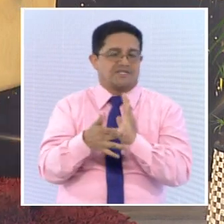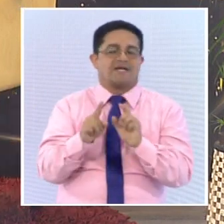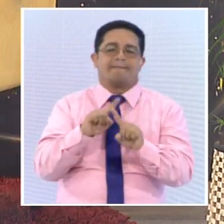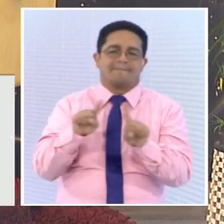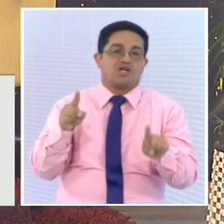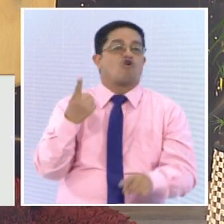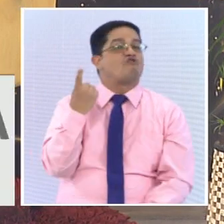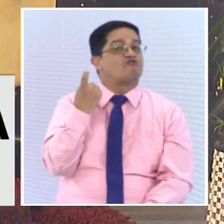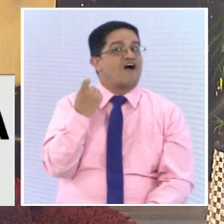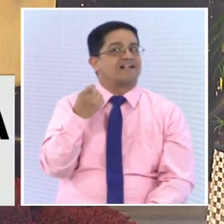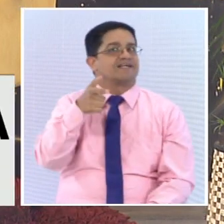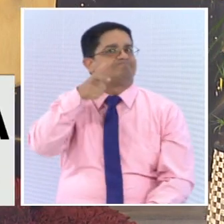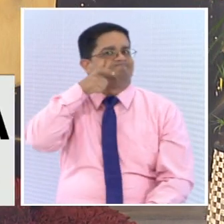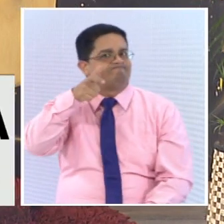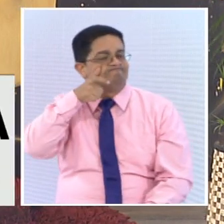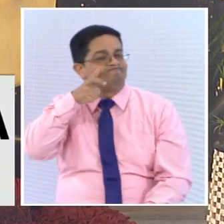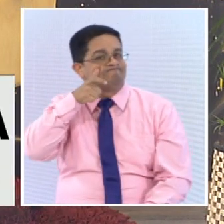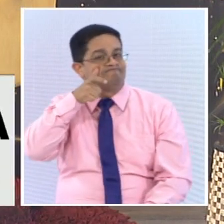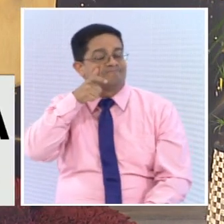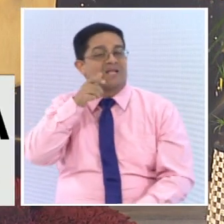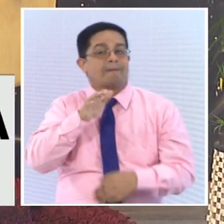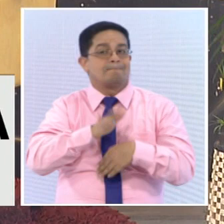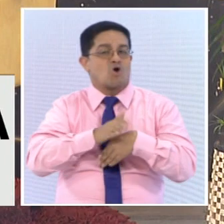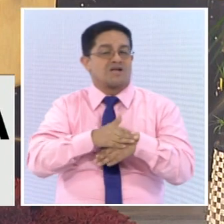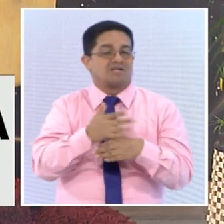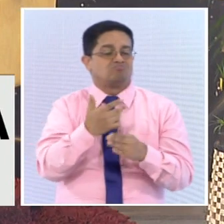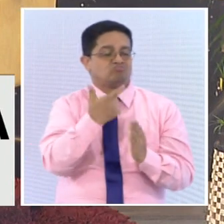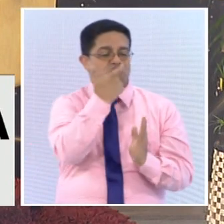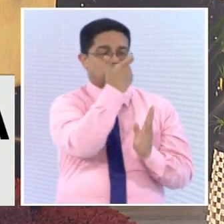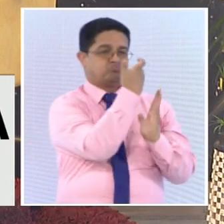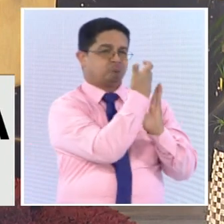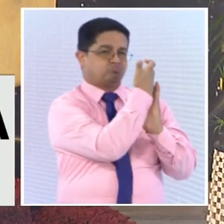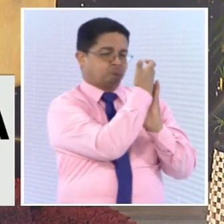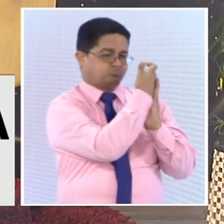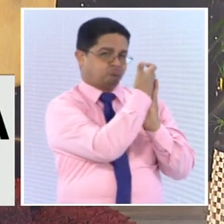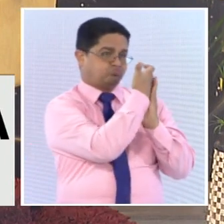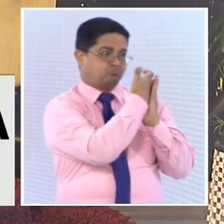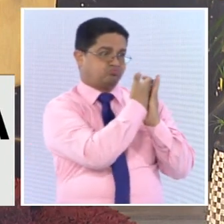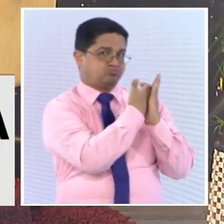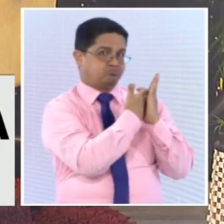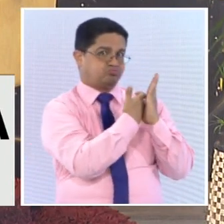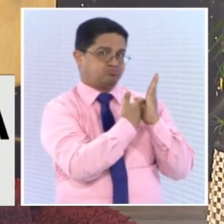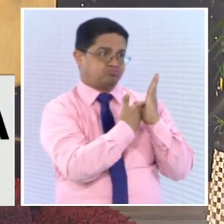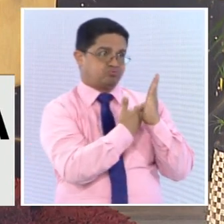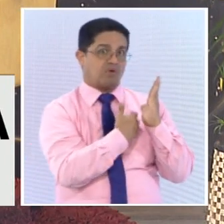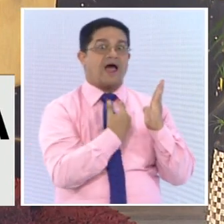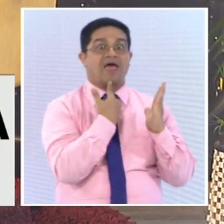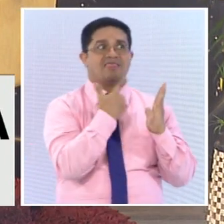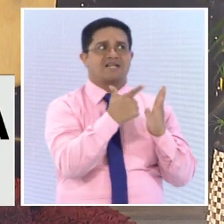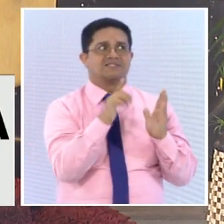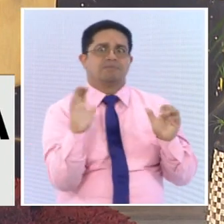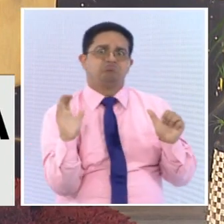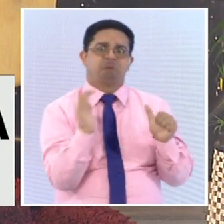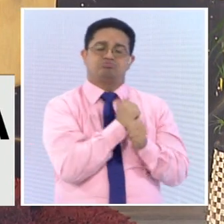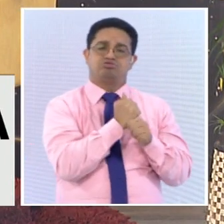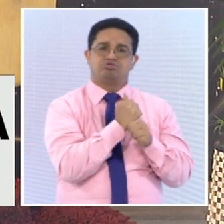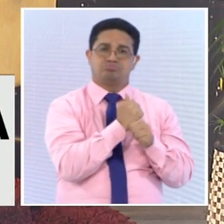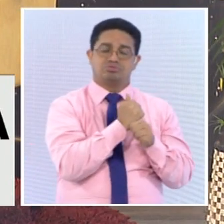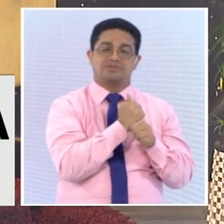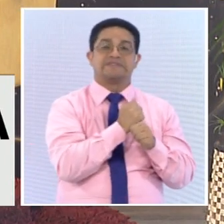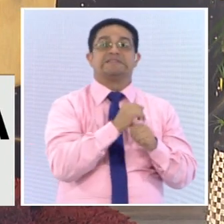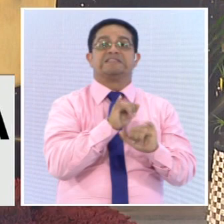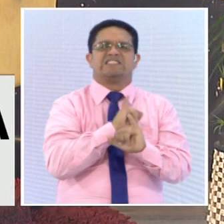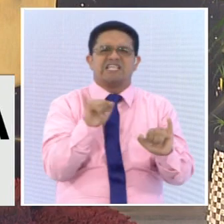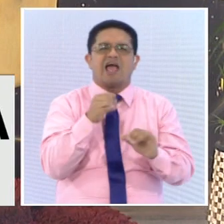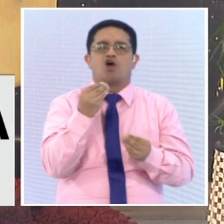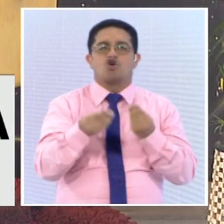que ya con un escáner te permite ver cómo está tu estado de salud. Entonces, no solo, sino que puede estar en los dispositivos. Y eso podemos